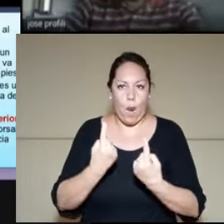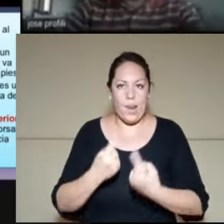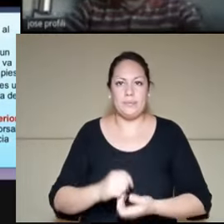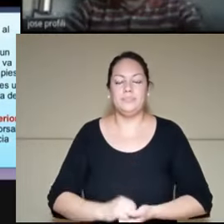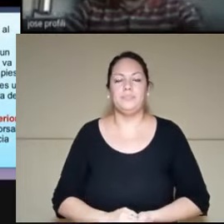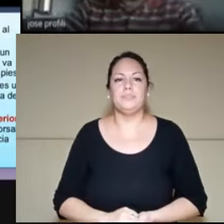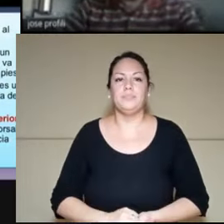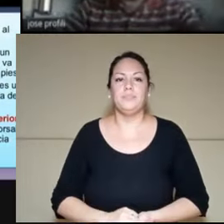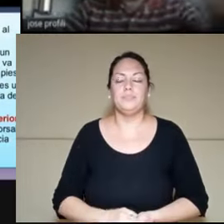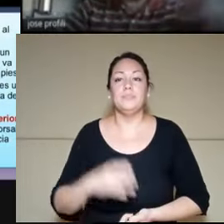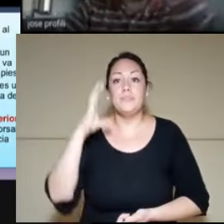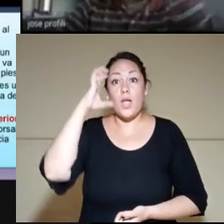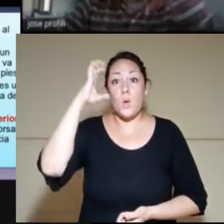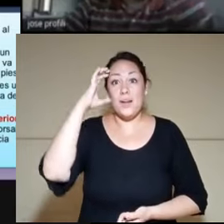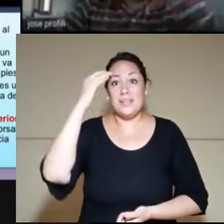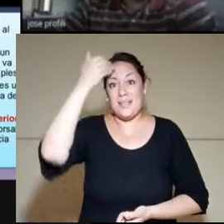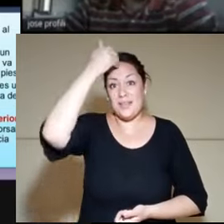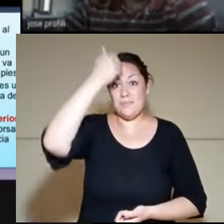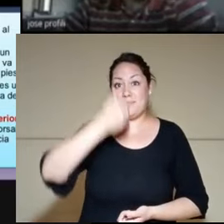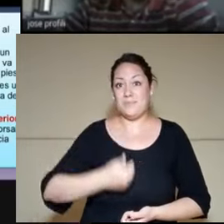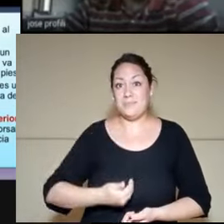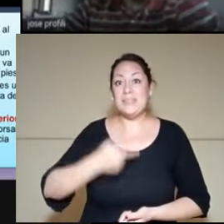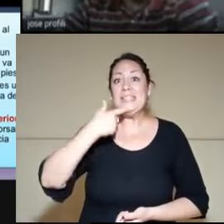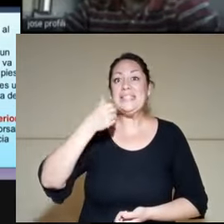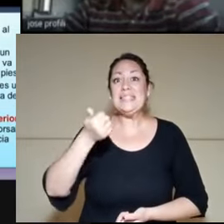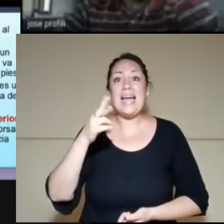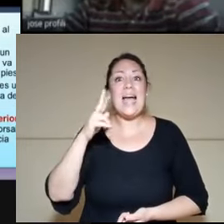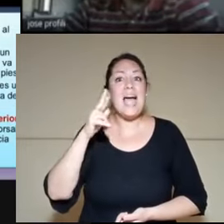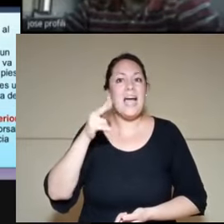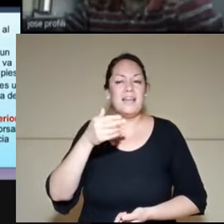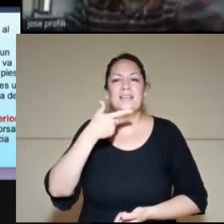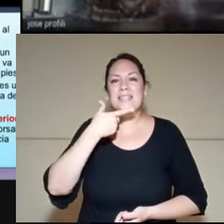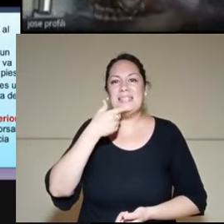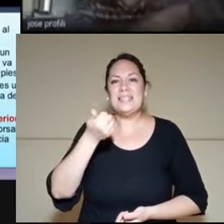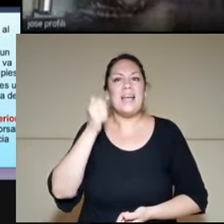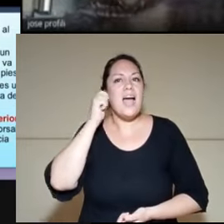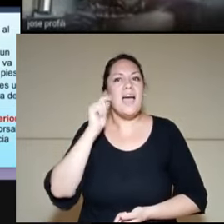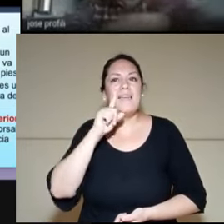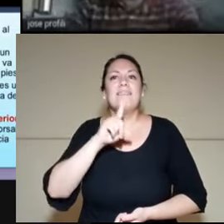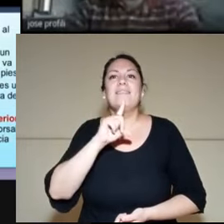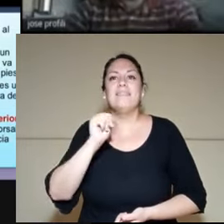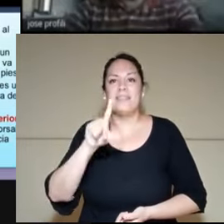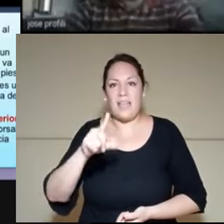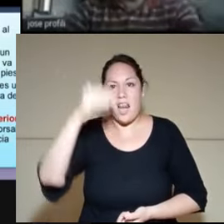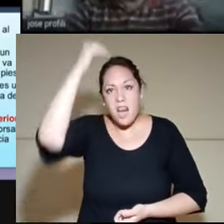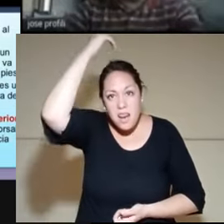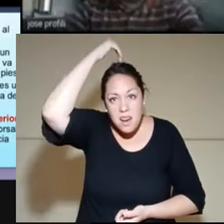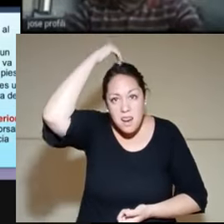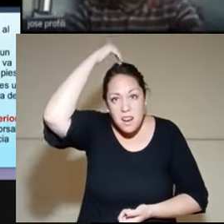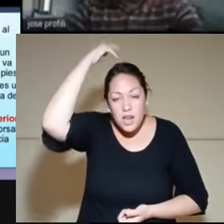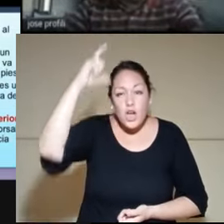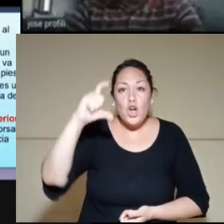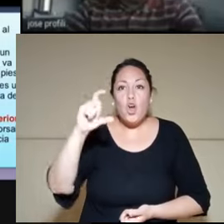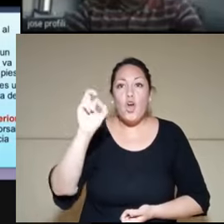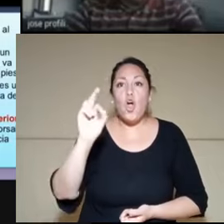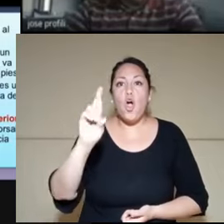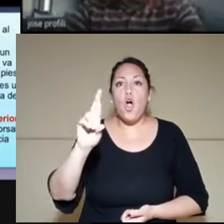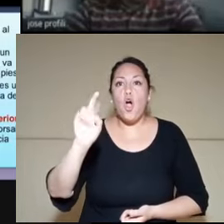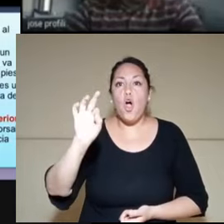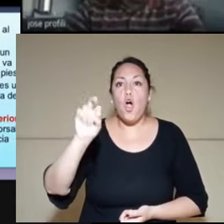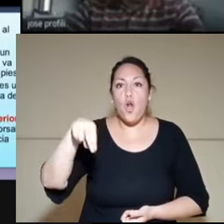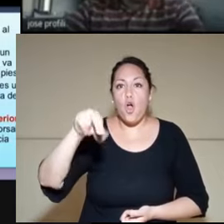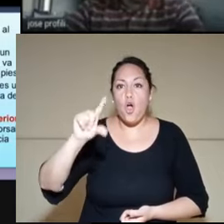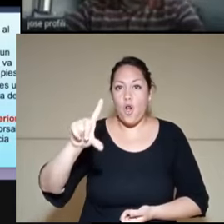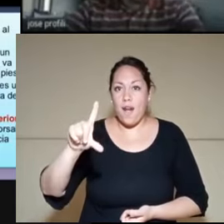¿Sí? Entonces, acuérdense, eje sagital, eje coronal y eje transversal son los